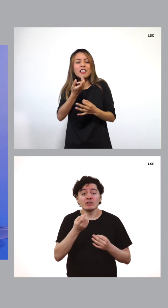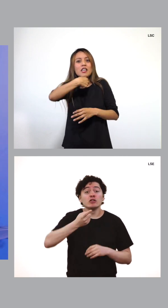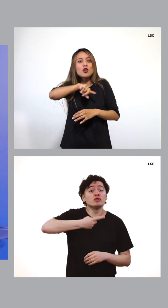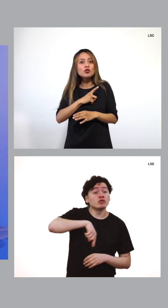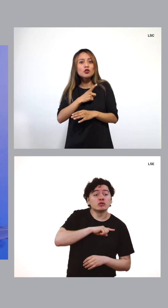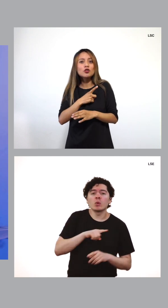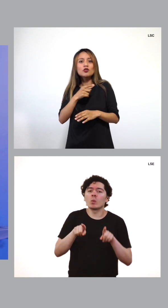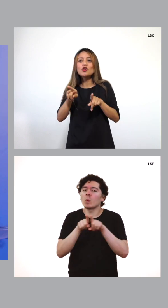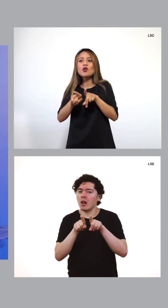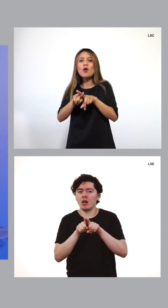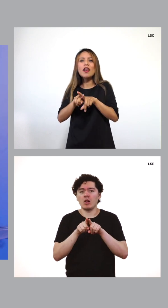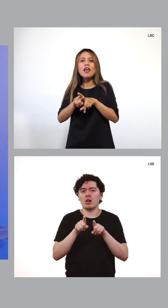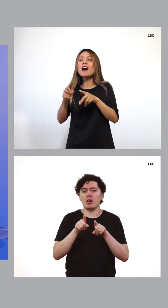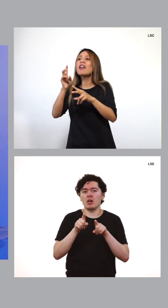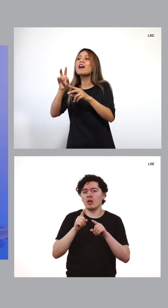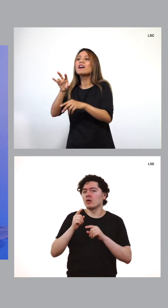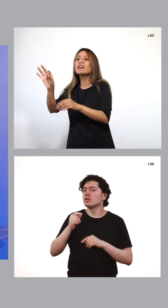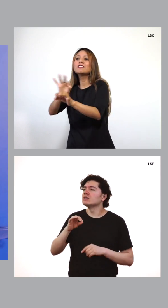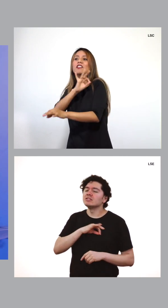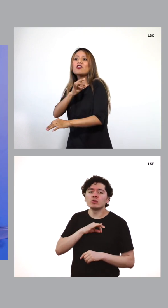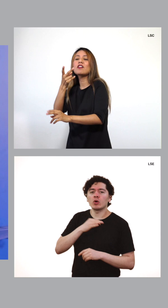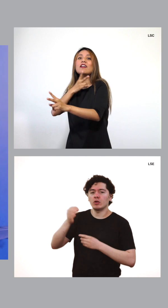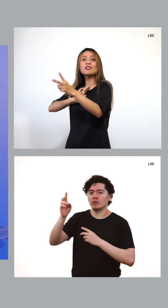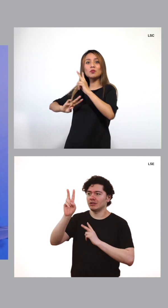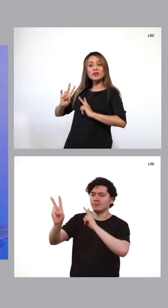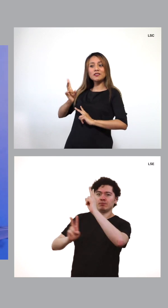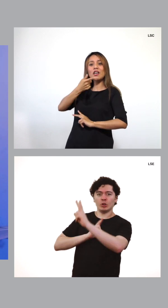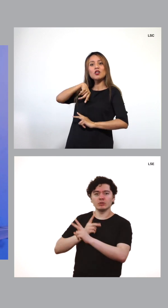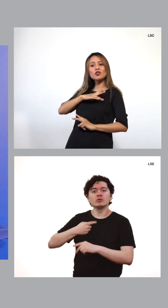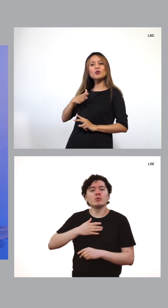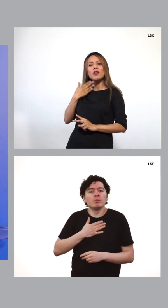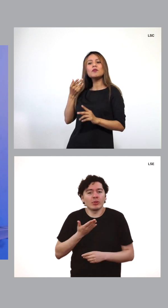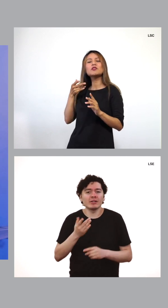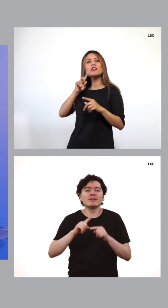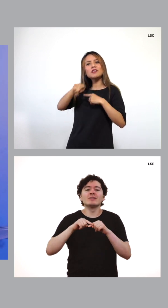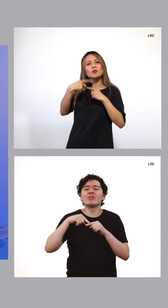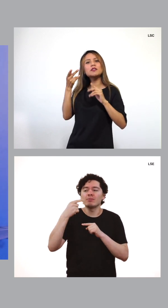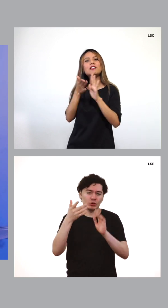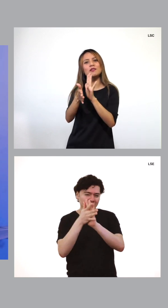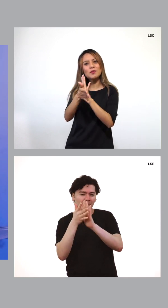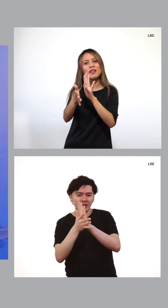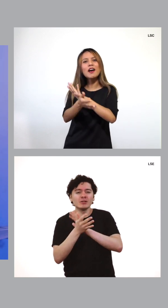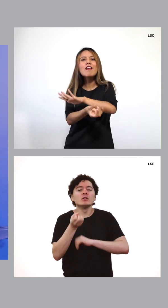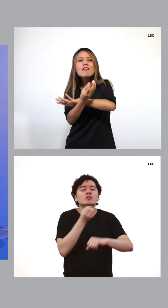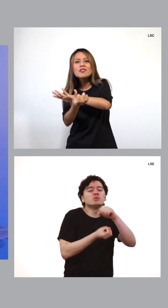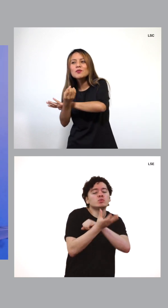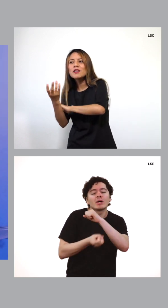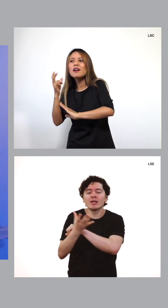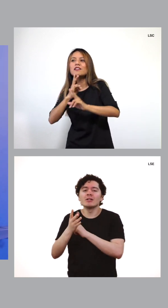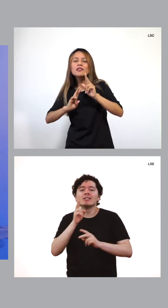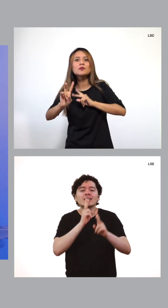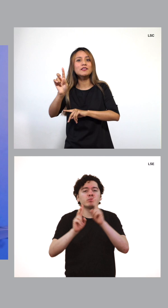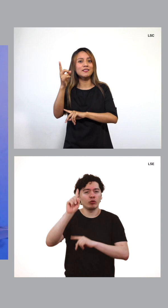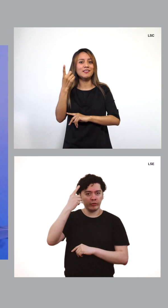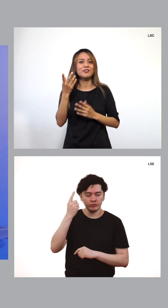tu necesidad y Él ha respondido a tus preguntas. Él ha traído su paz, su gracia, su favor a cada una de tus